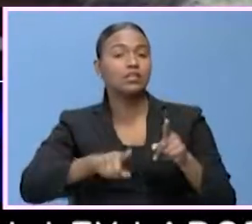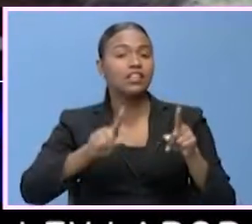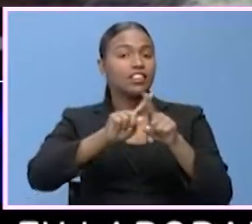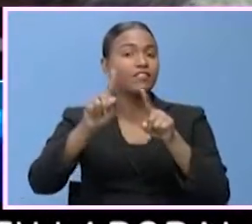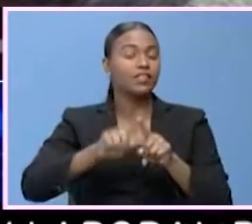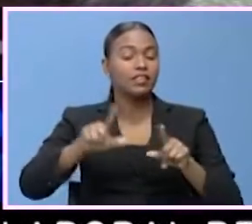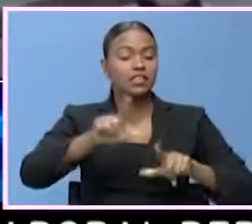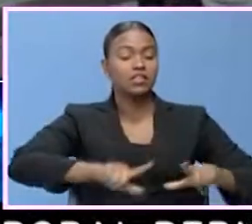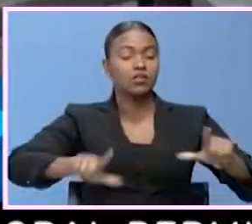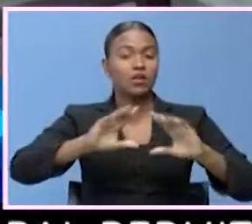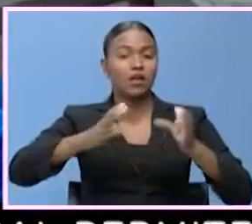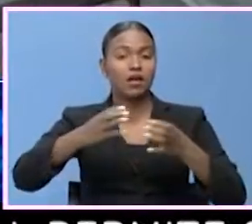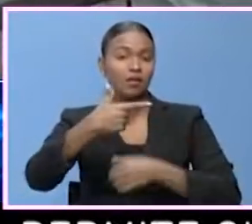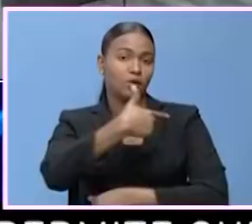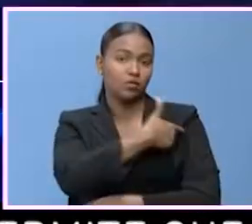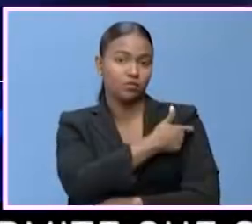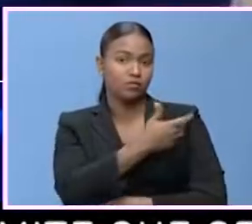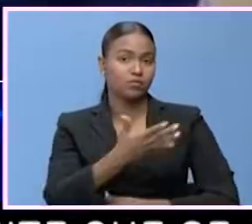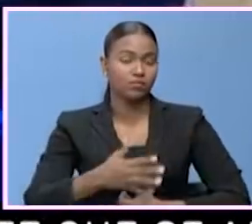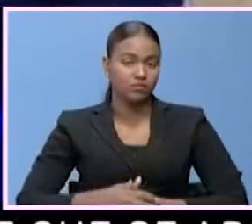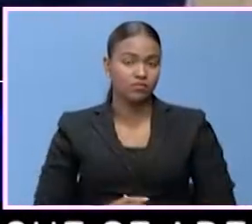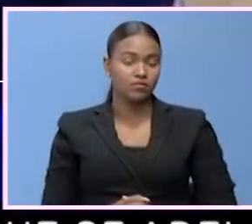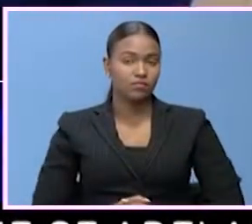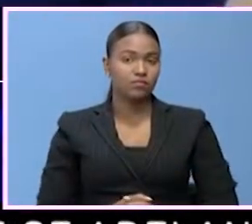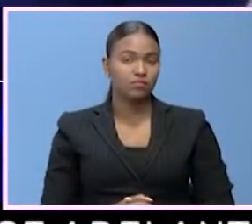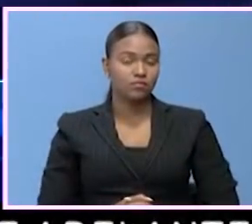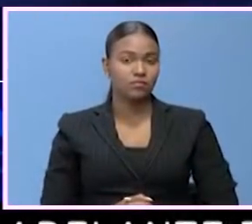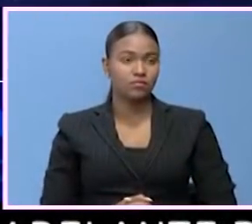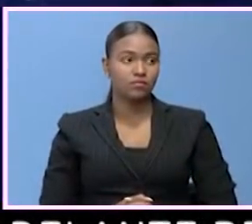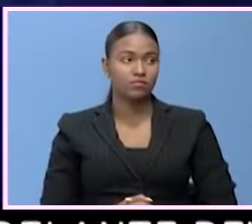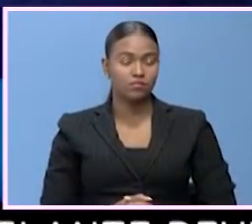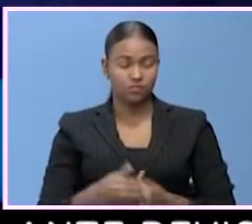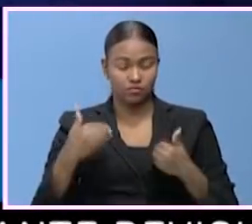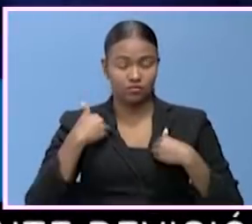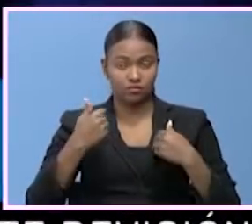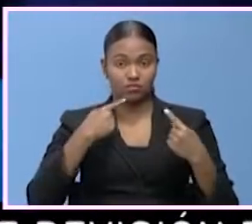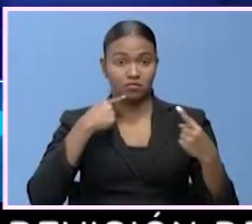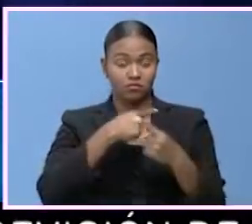varios centros de vacunación. Cualquier